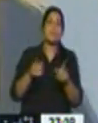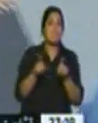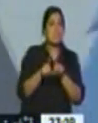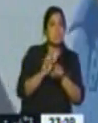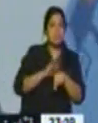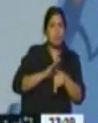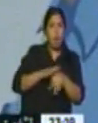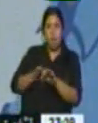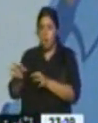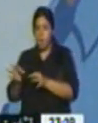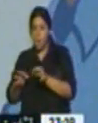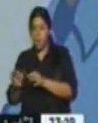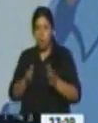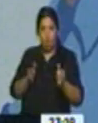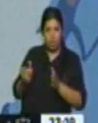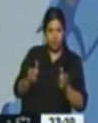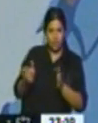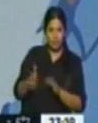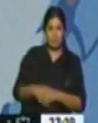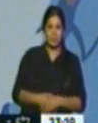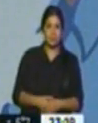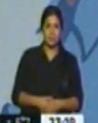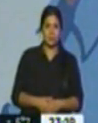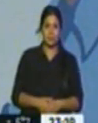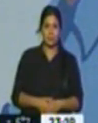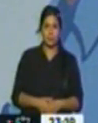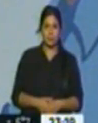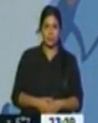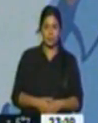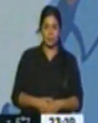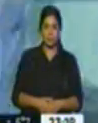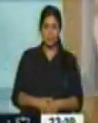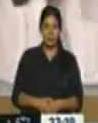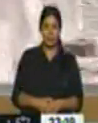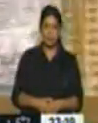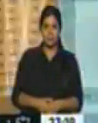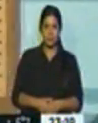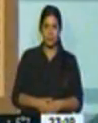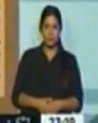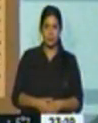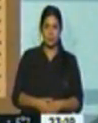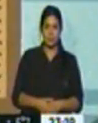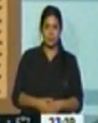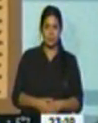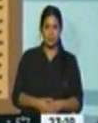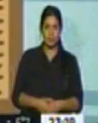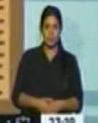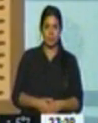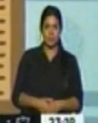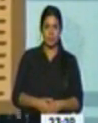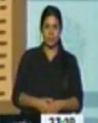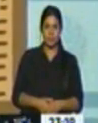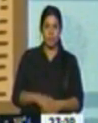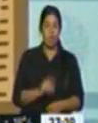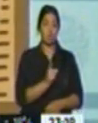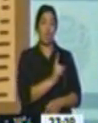¿Te asustaste, campeón? Es todo un chiste. No le hagas caso. No. ¿Qué